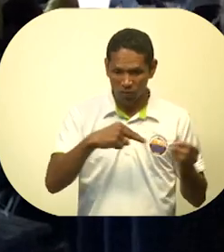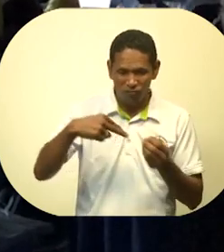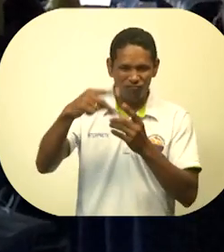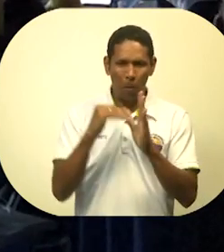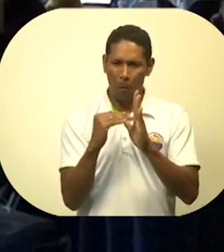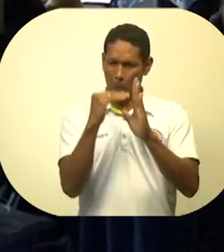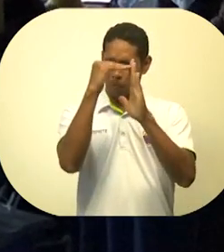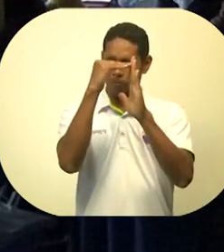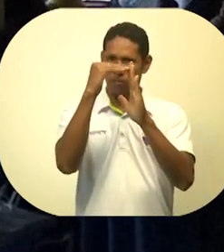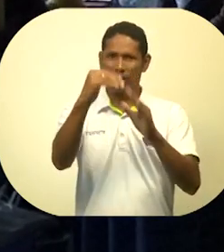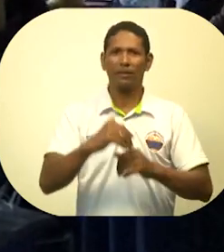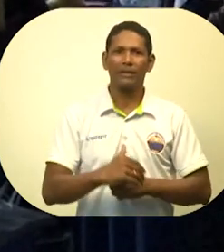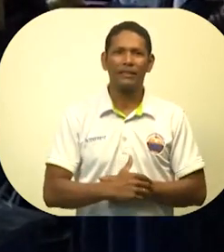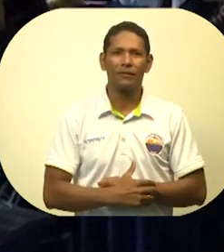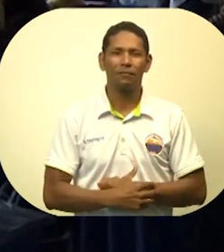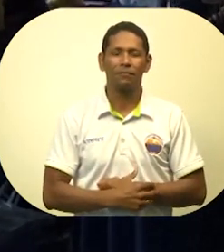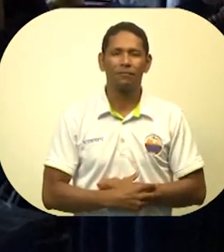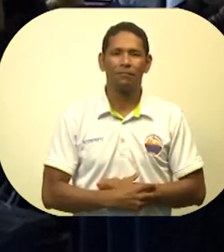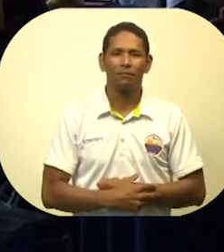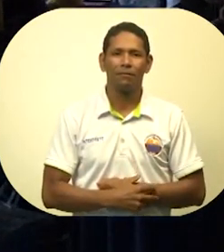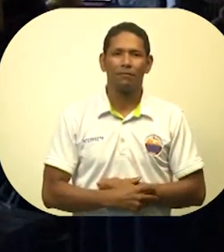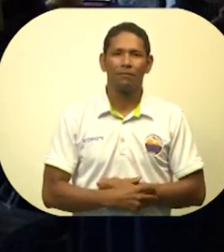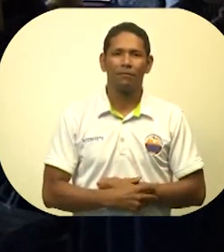niveles educativos.